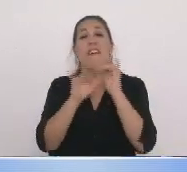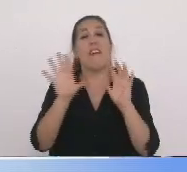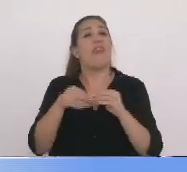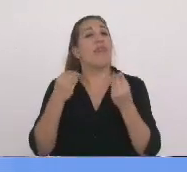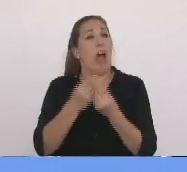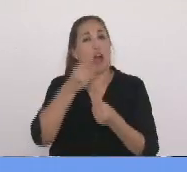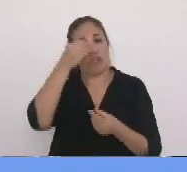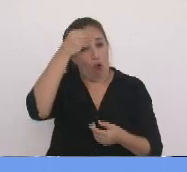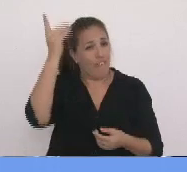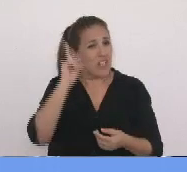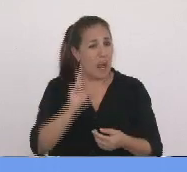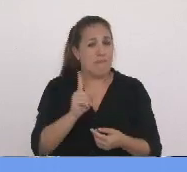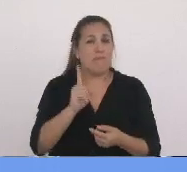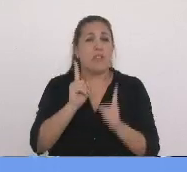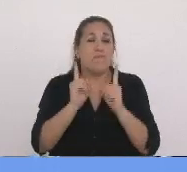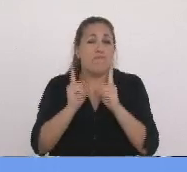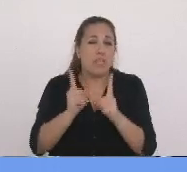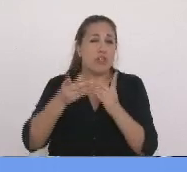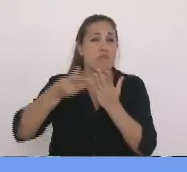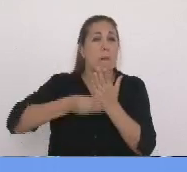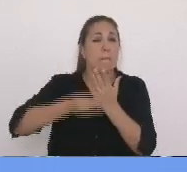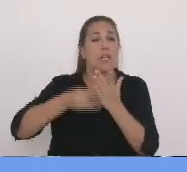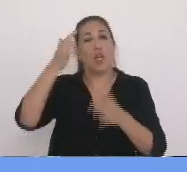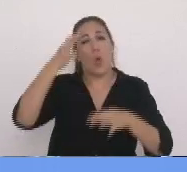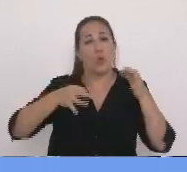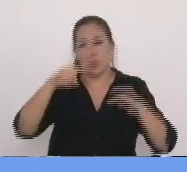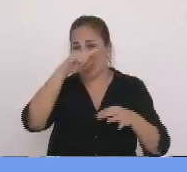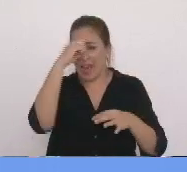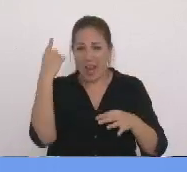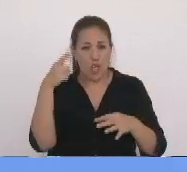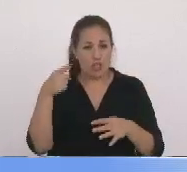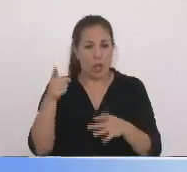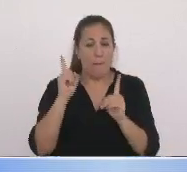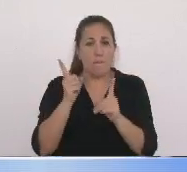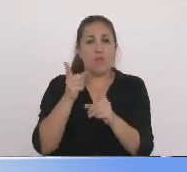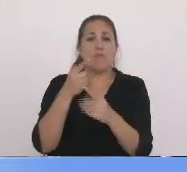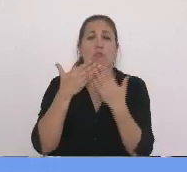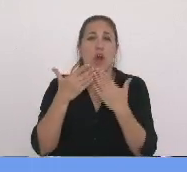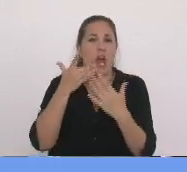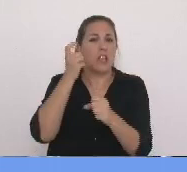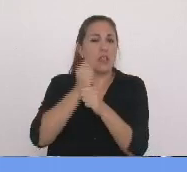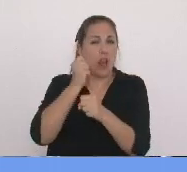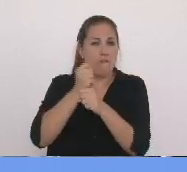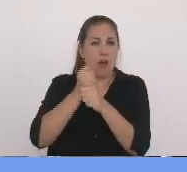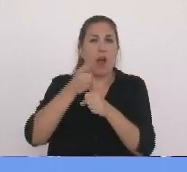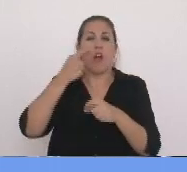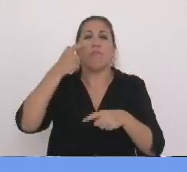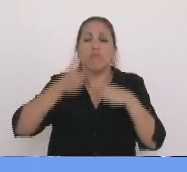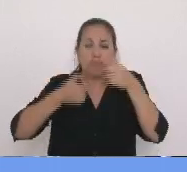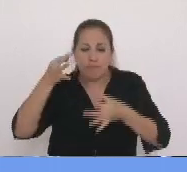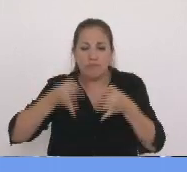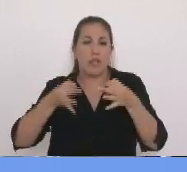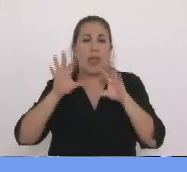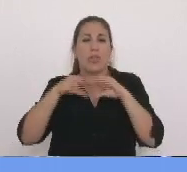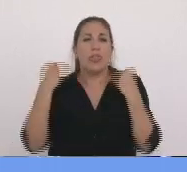ministerio de justicia de la nación a través de este importante trabajo que es el diagnóstico de necesidades jurídicas